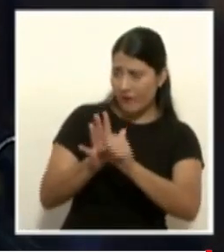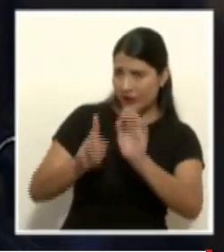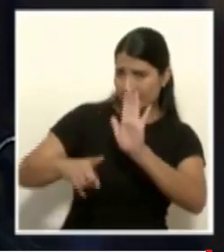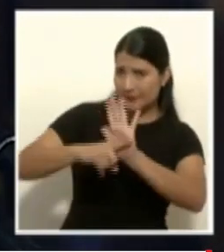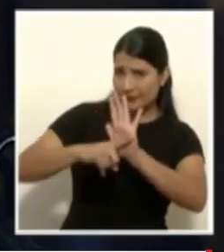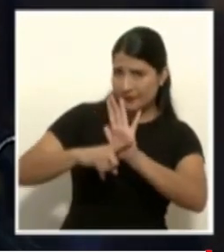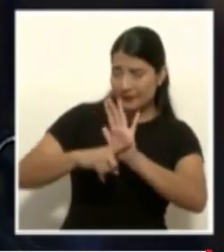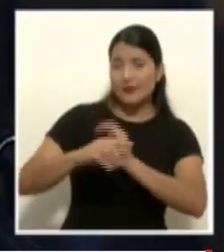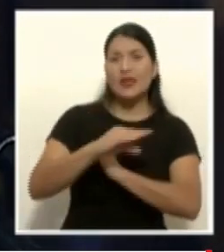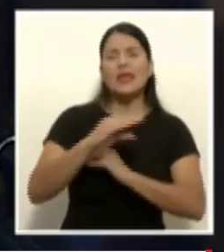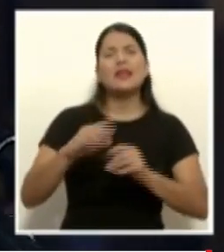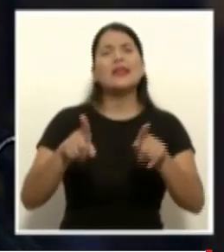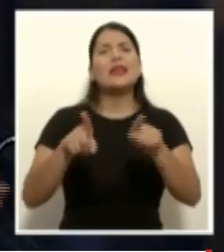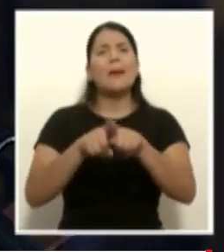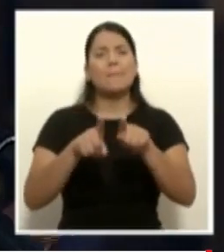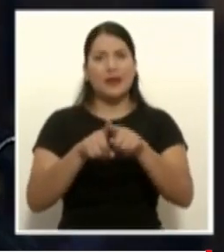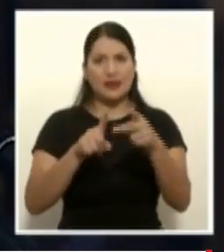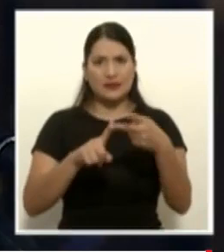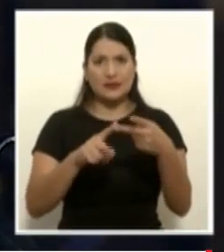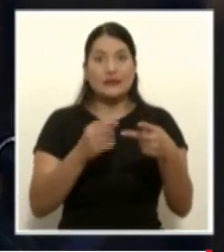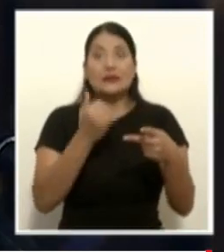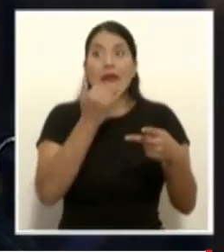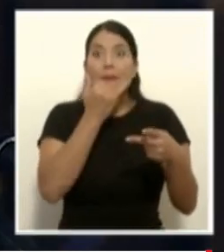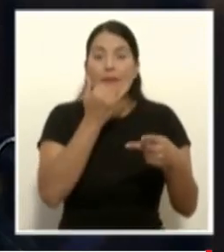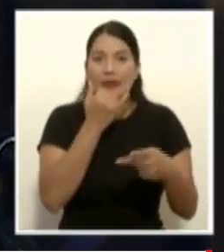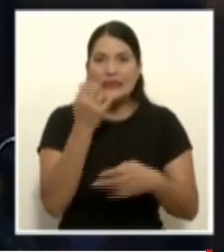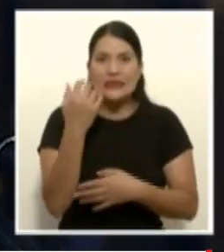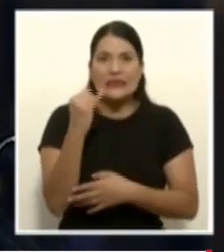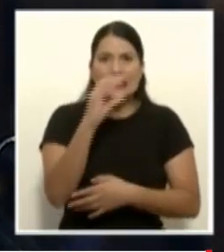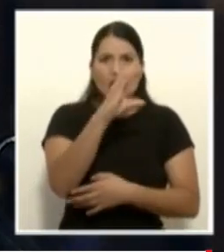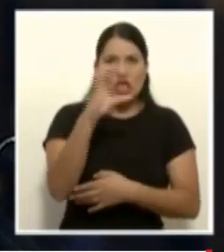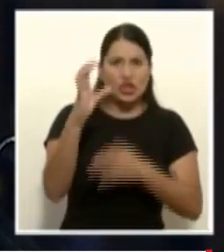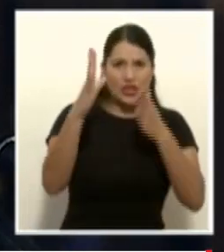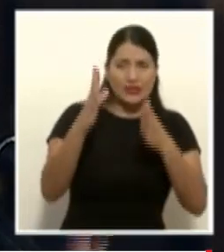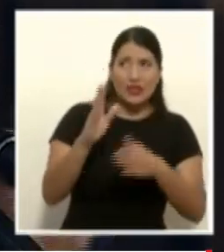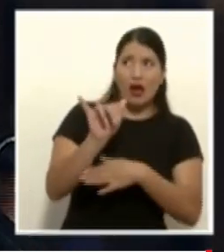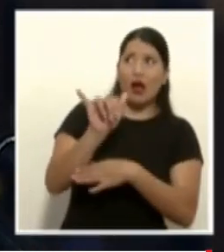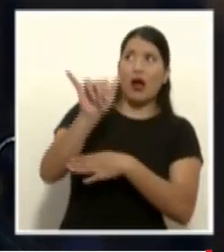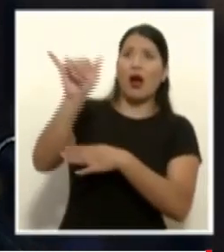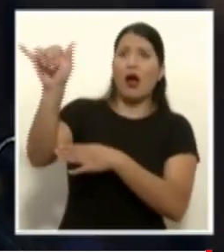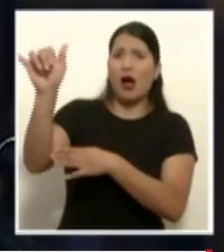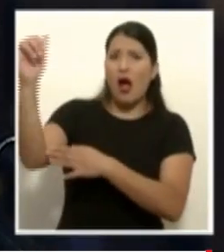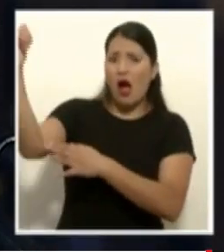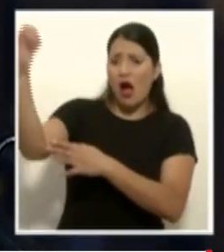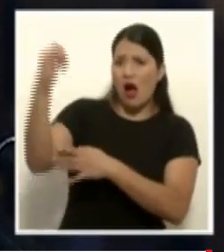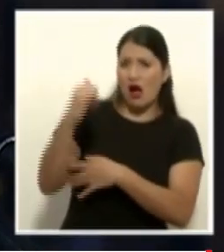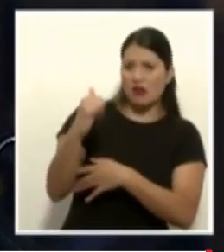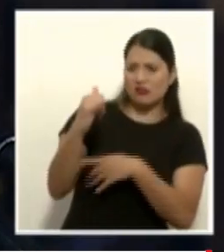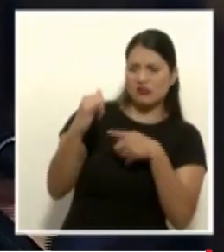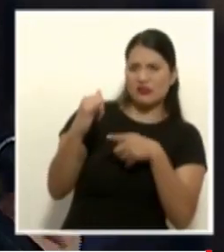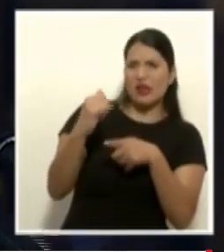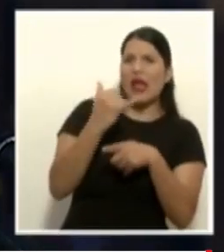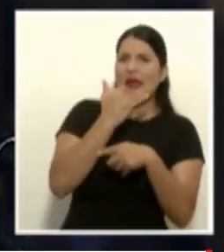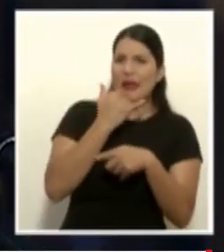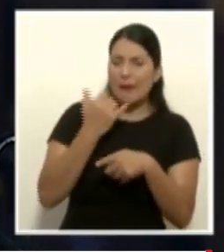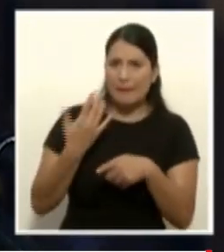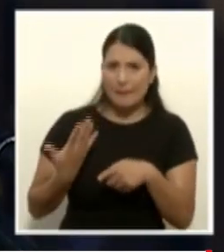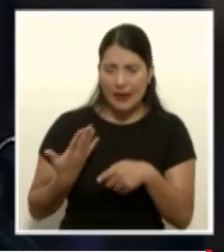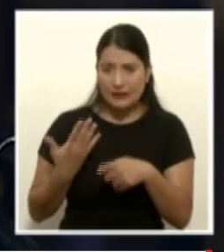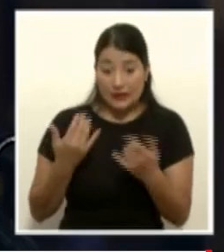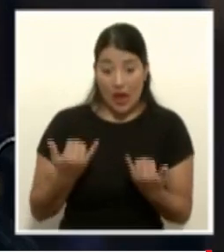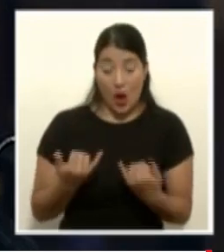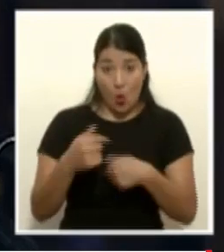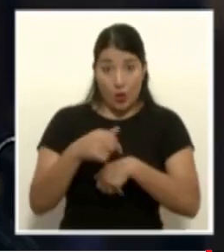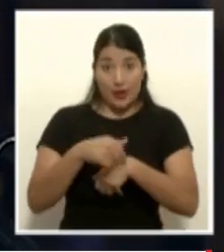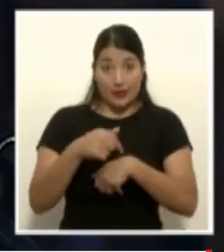que vayan a estar viajando por cualquier razón, entrando y saliendo del país, a su regreso al país durante este tiempo en